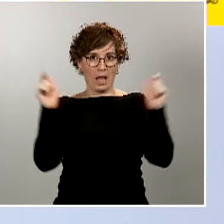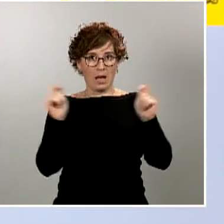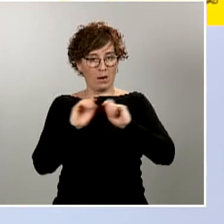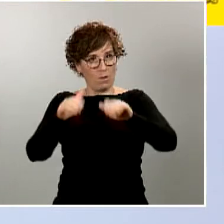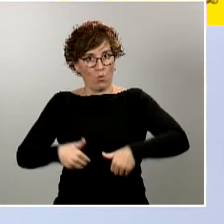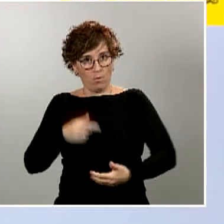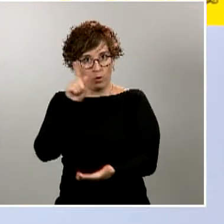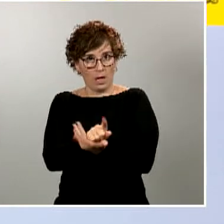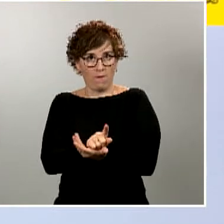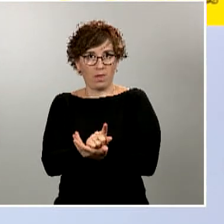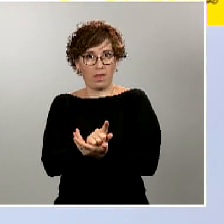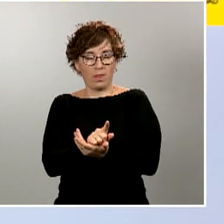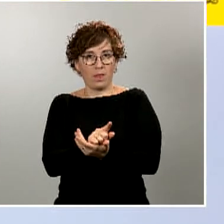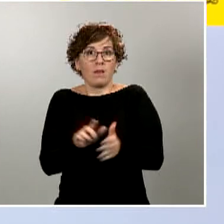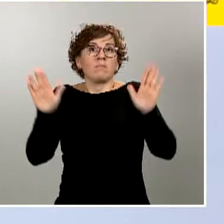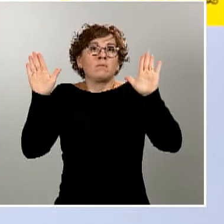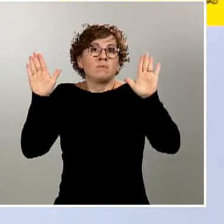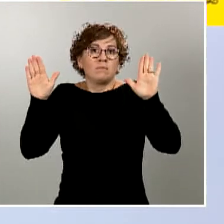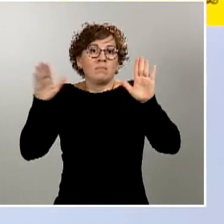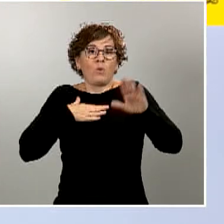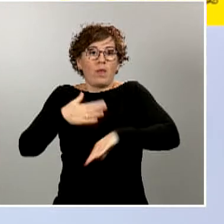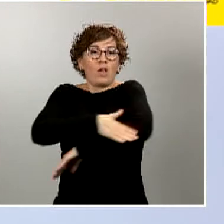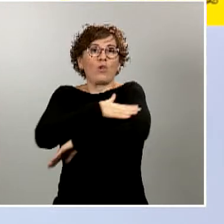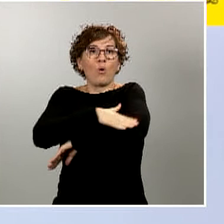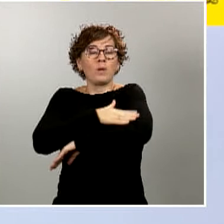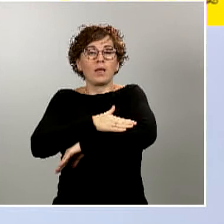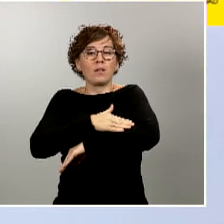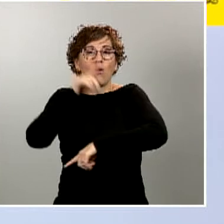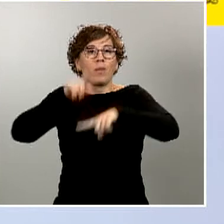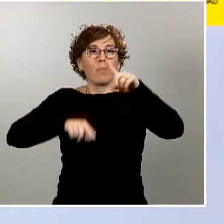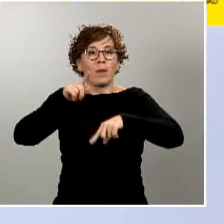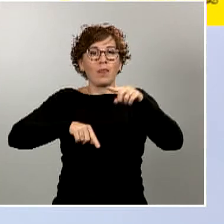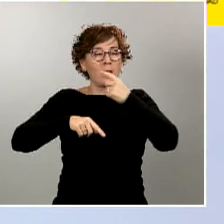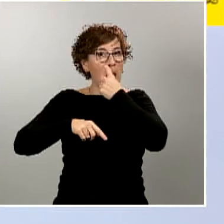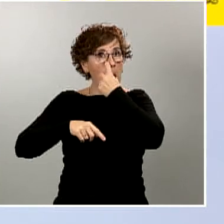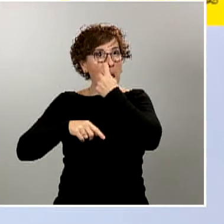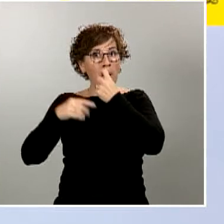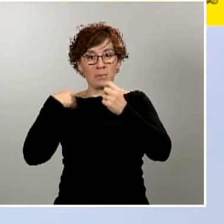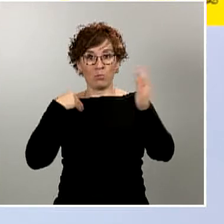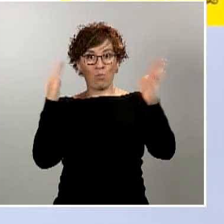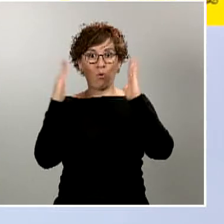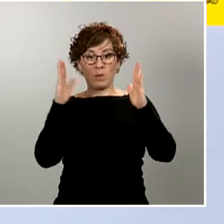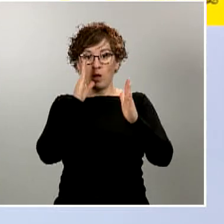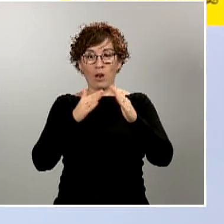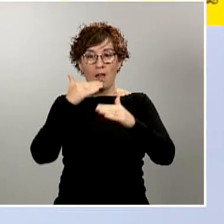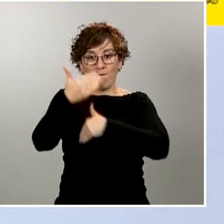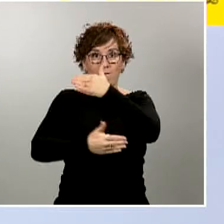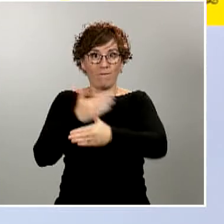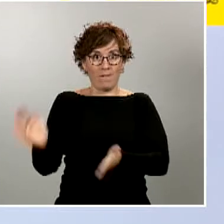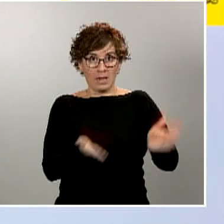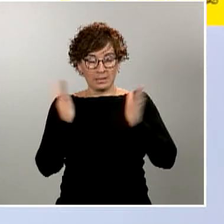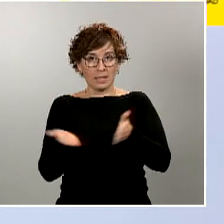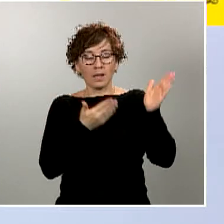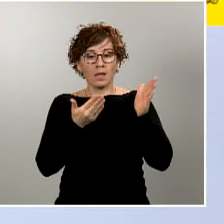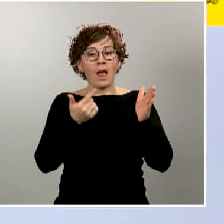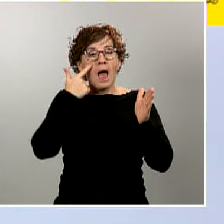Ahora bien, el Gobierno es evidente que dentro de esa estrategia de desescalamiento que tiene que hacer, tiene que ver exactamente cuáles son los